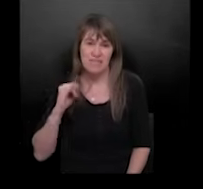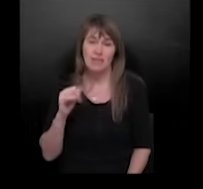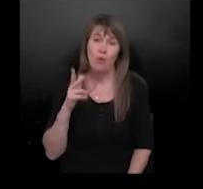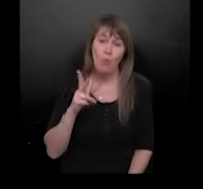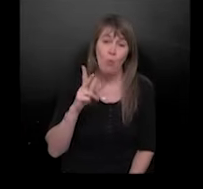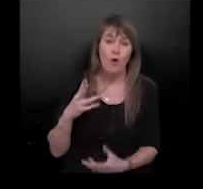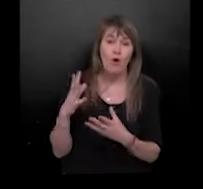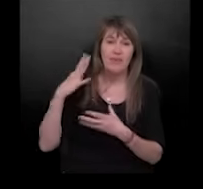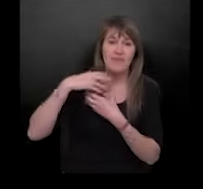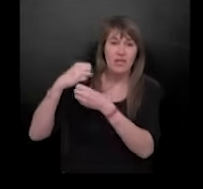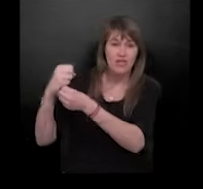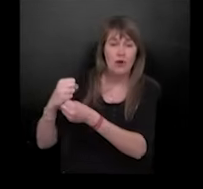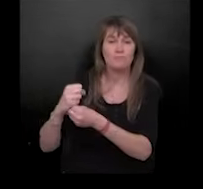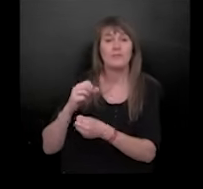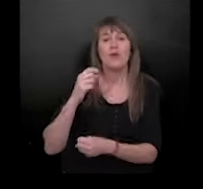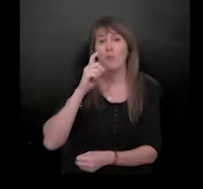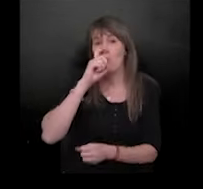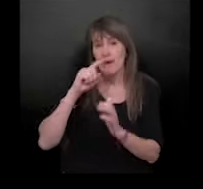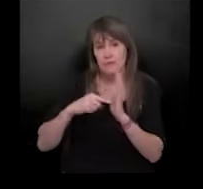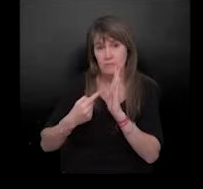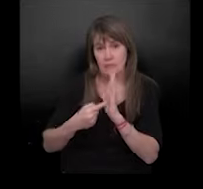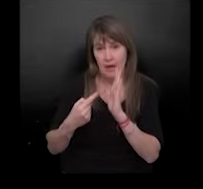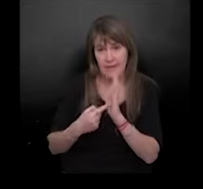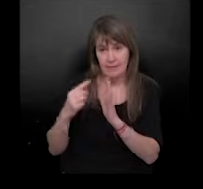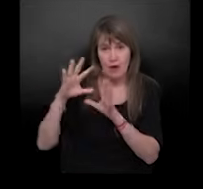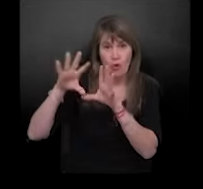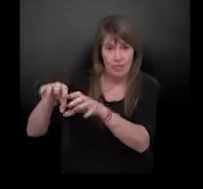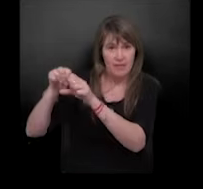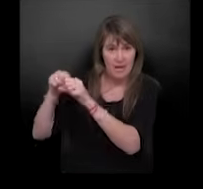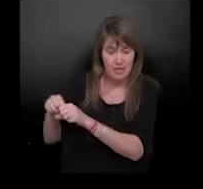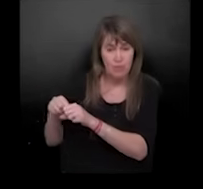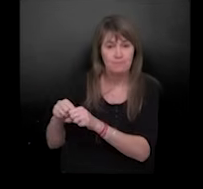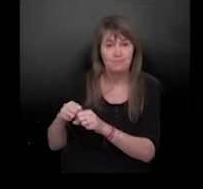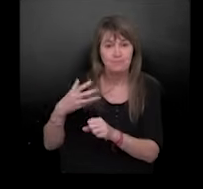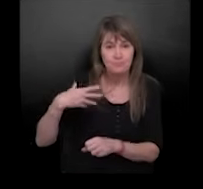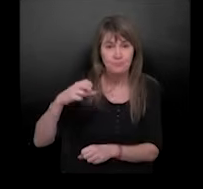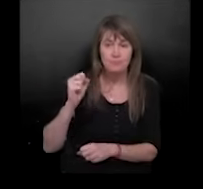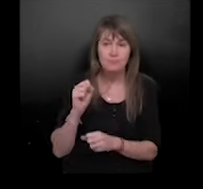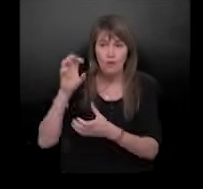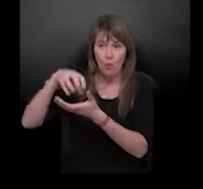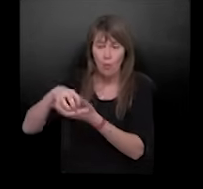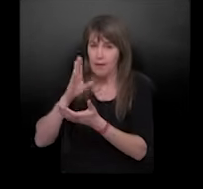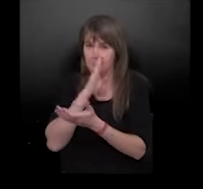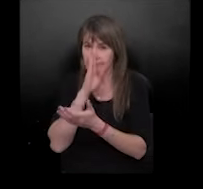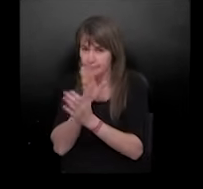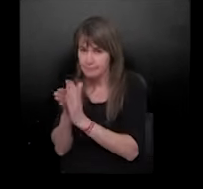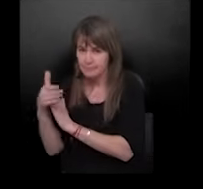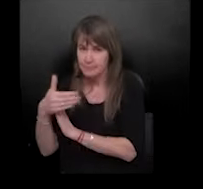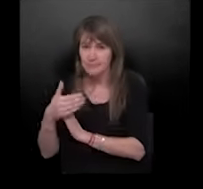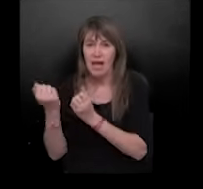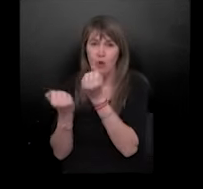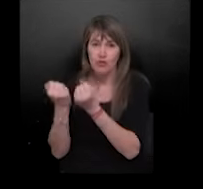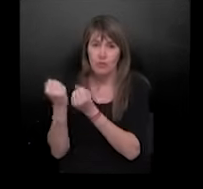detenido en villaballester en Buenos Aires y conducido al centro clandestino eh automotor a